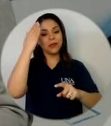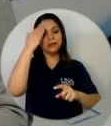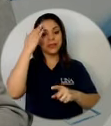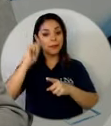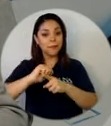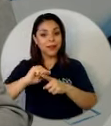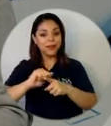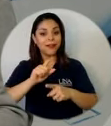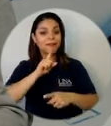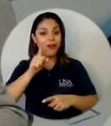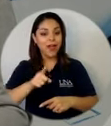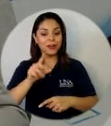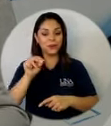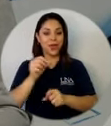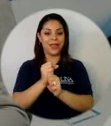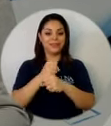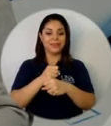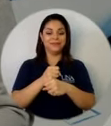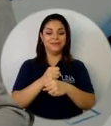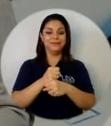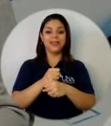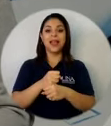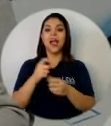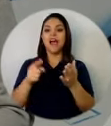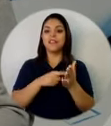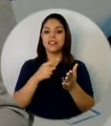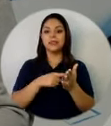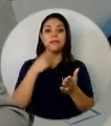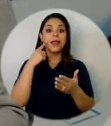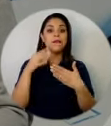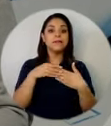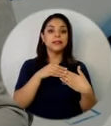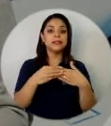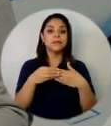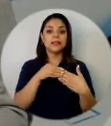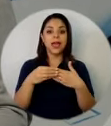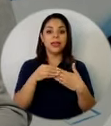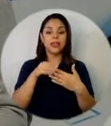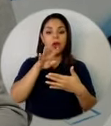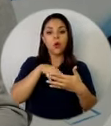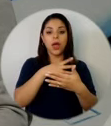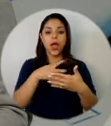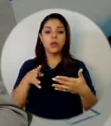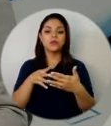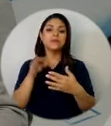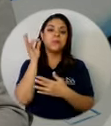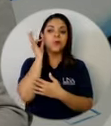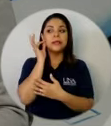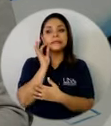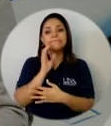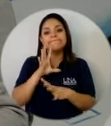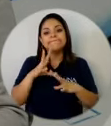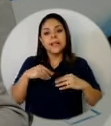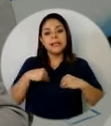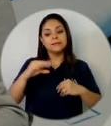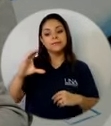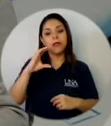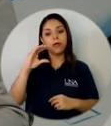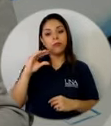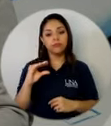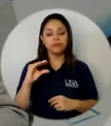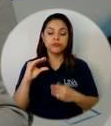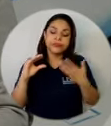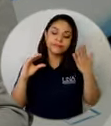así. Muchas veces para tener esa flexibilidad de horarios, muchas mujeres aceptan, ¿verdad?, recibir salarios